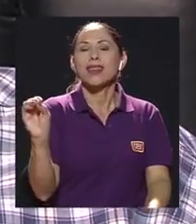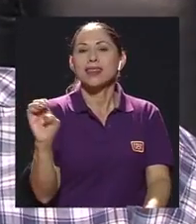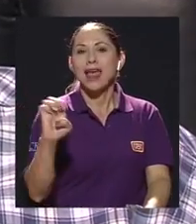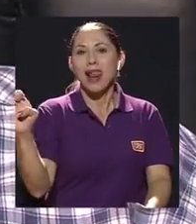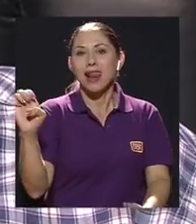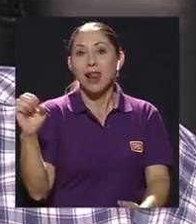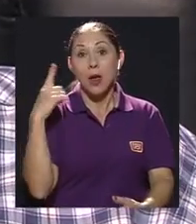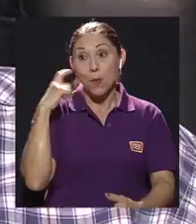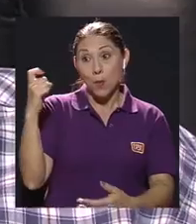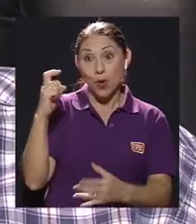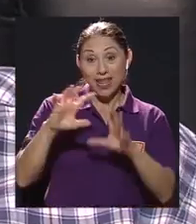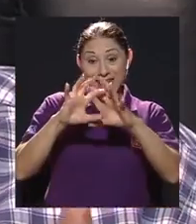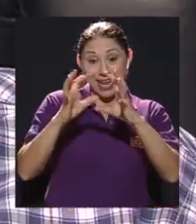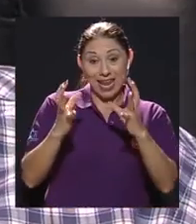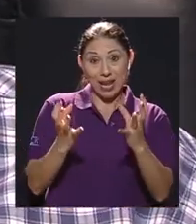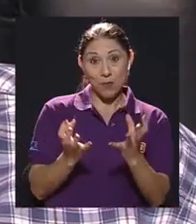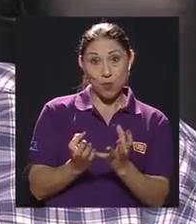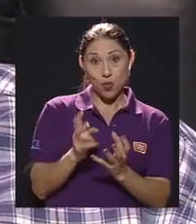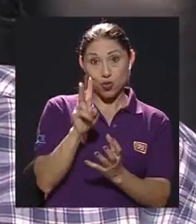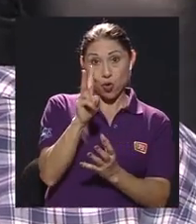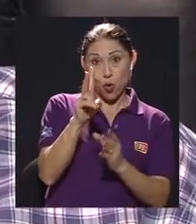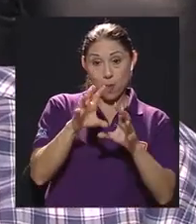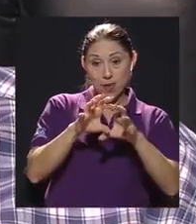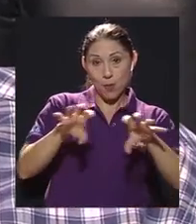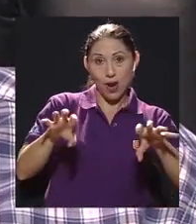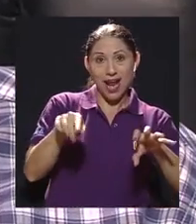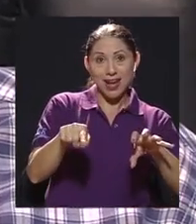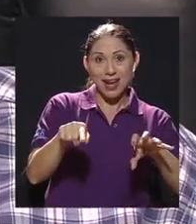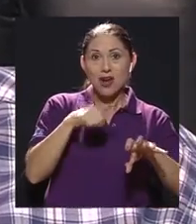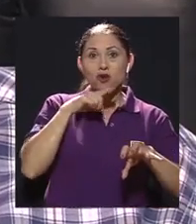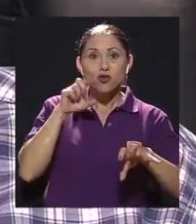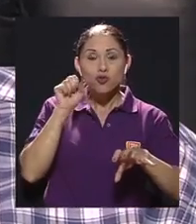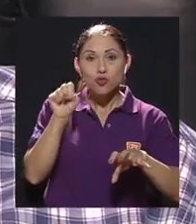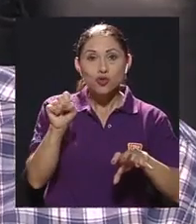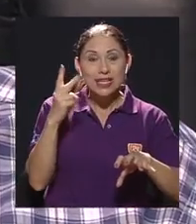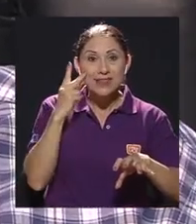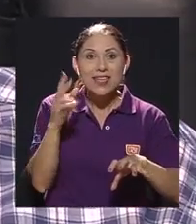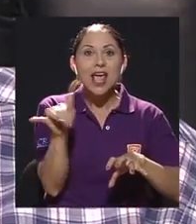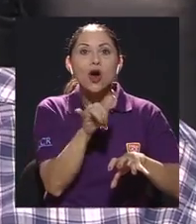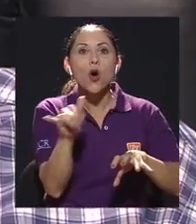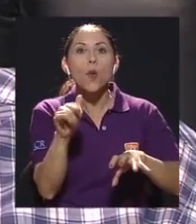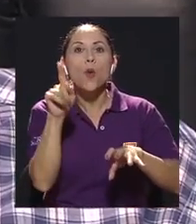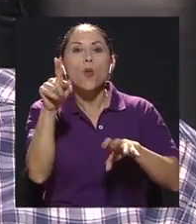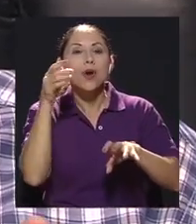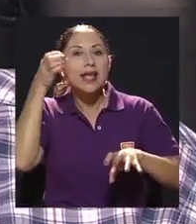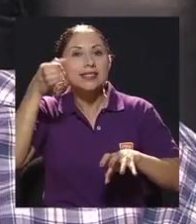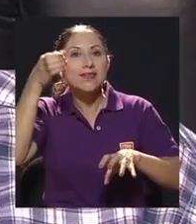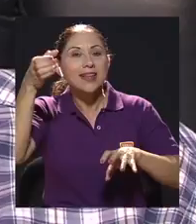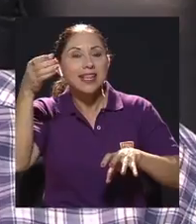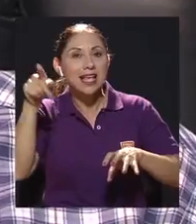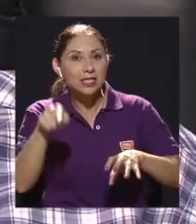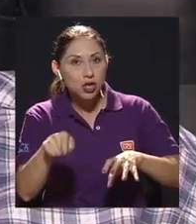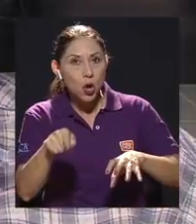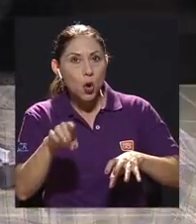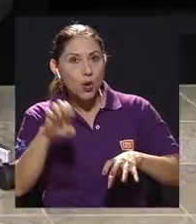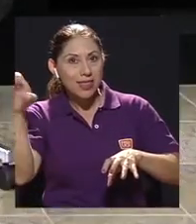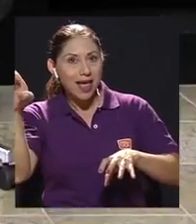mundo bipolar Rusia era vista como una civilización oriental, cosa que no lo es. Rusia es